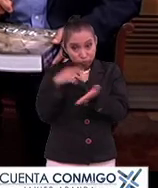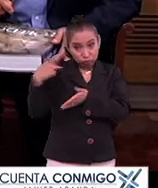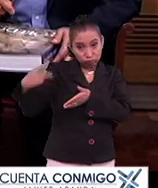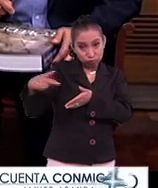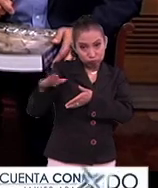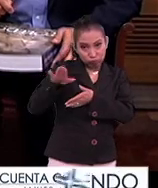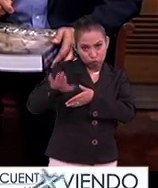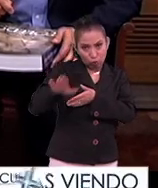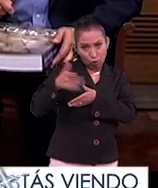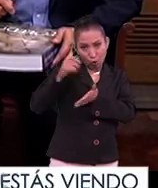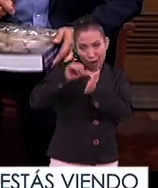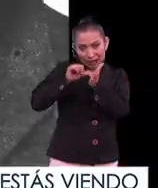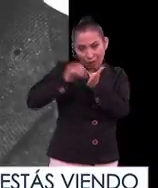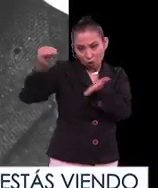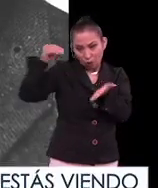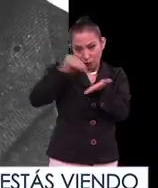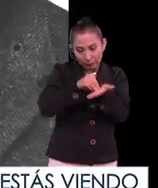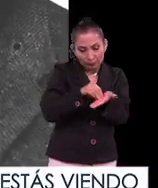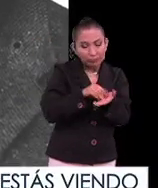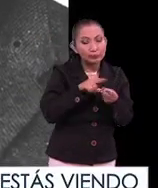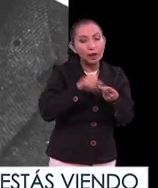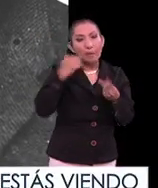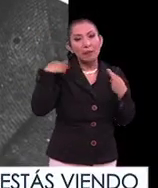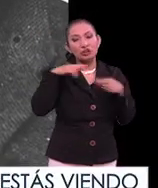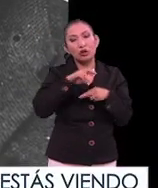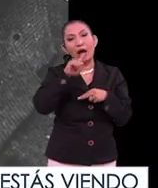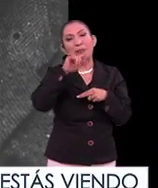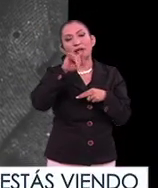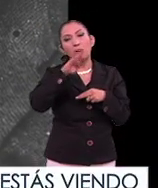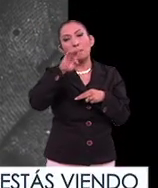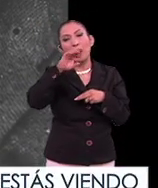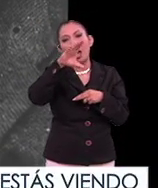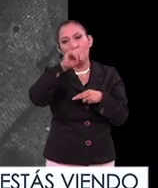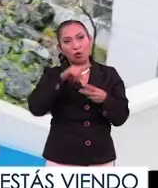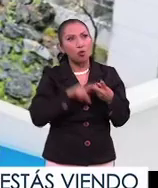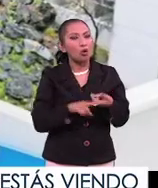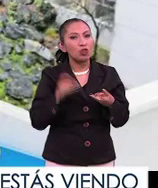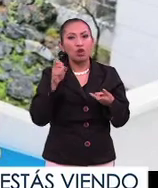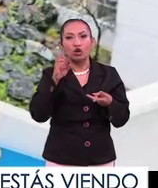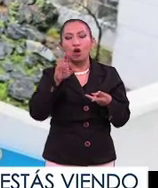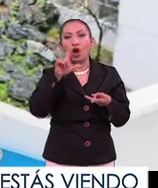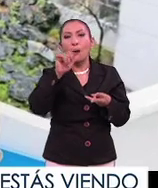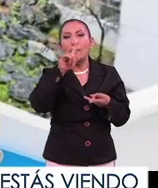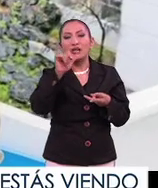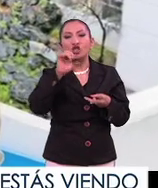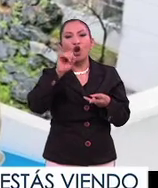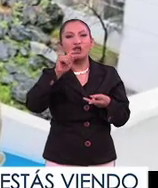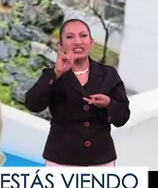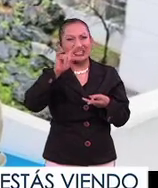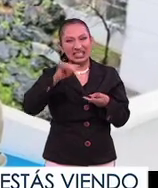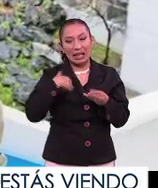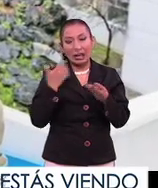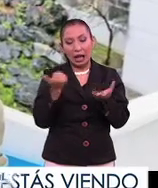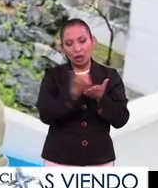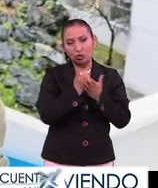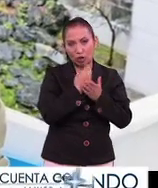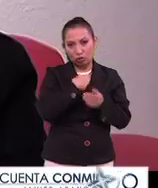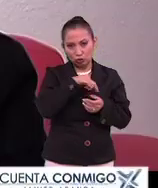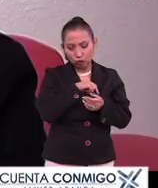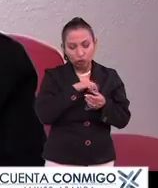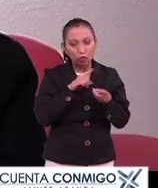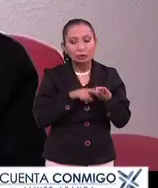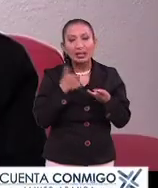de ese artículo, el maestro Alberto Blanco, el doctor López Austin, que colabora con